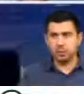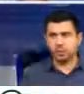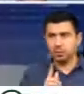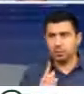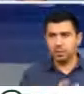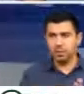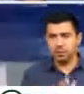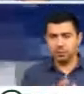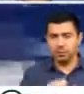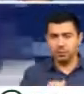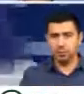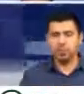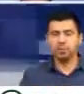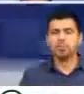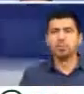momento soy alejandra ardila para oriente noticias